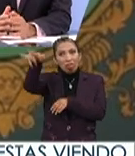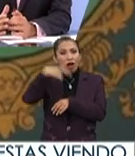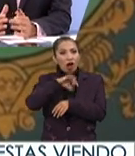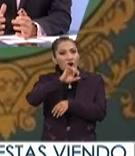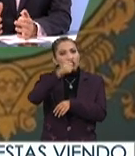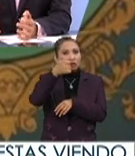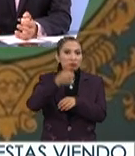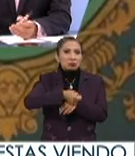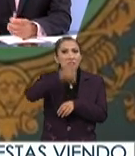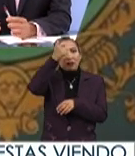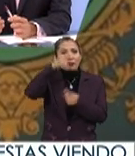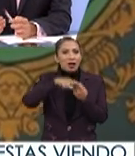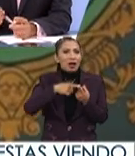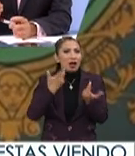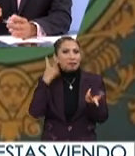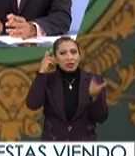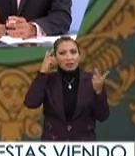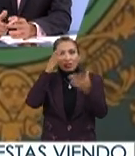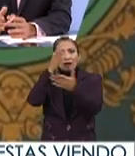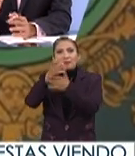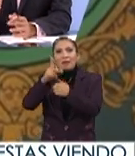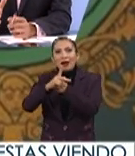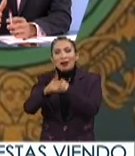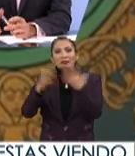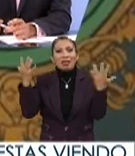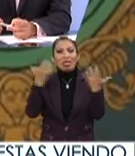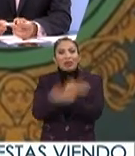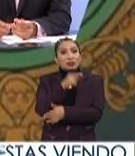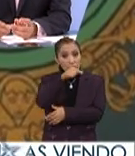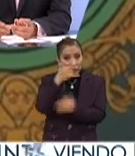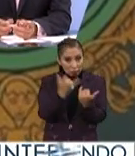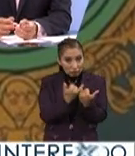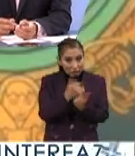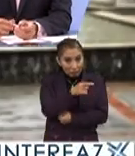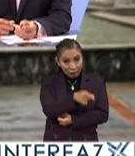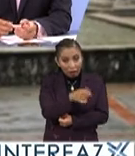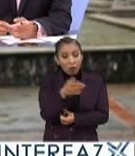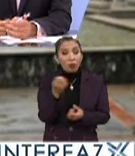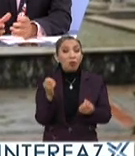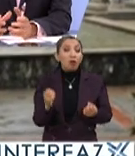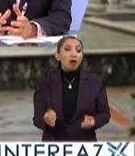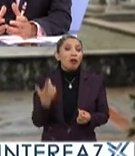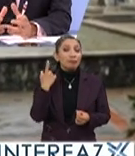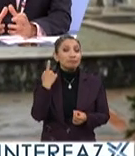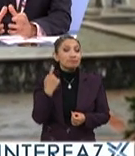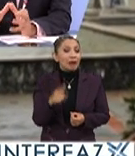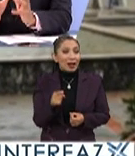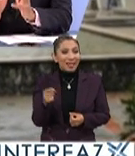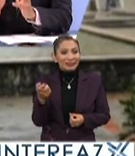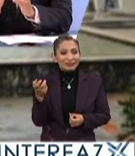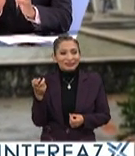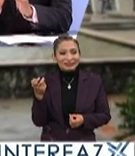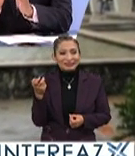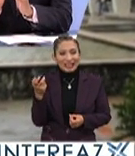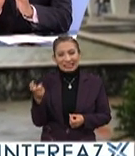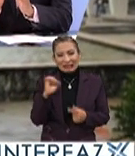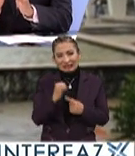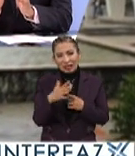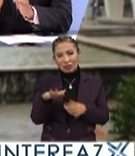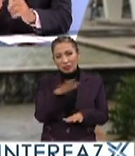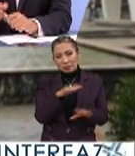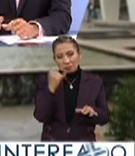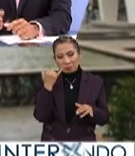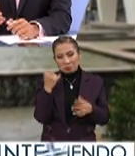para muchos fue la primera vez que visitaban un país fuera de México. No sé si fue tu caso, pero para esas